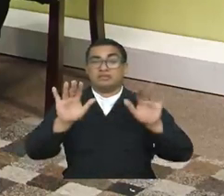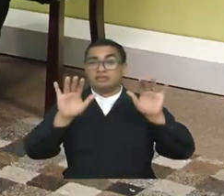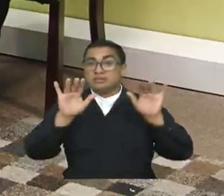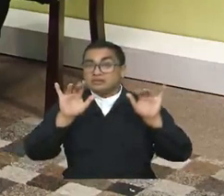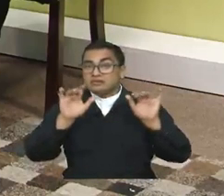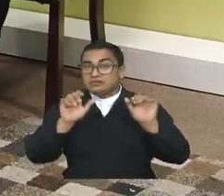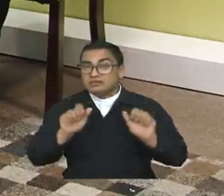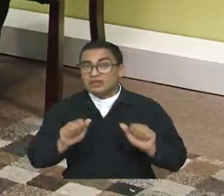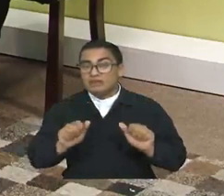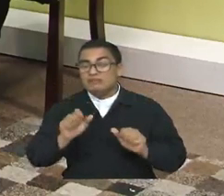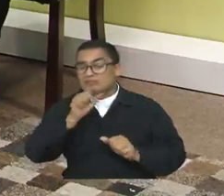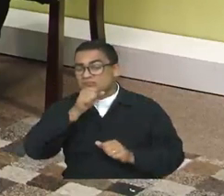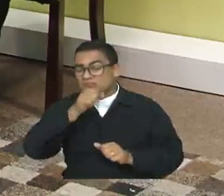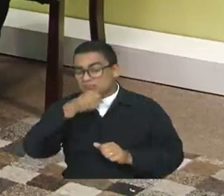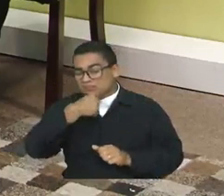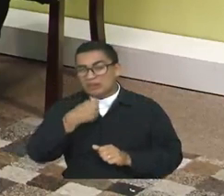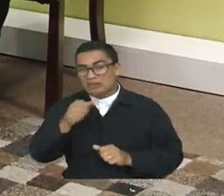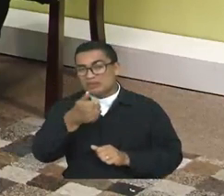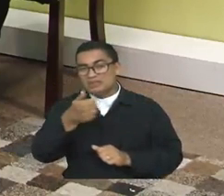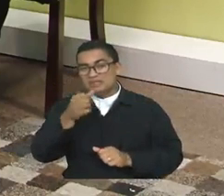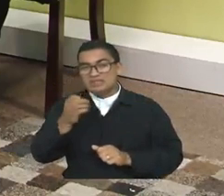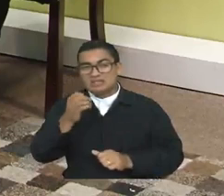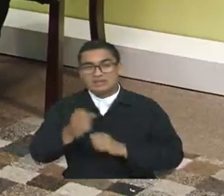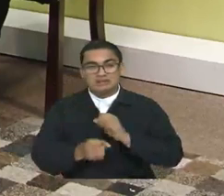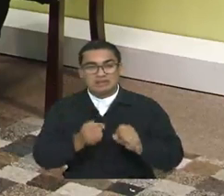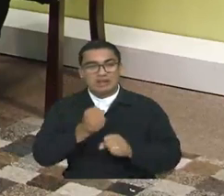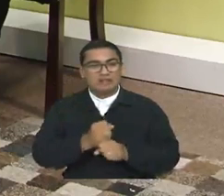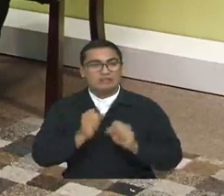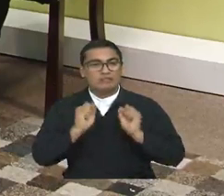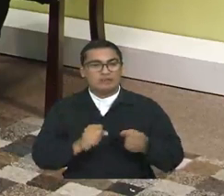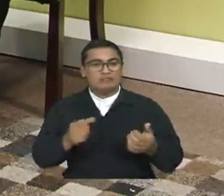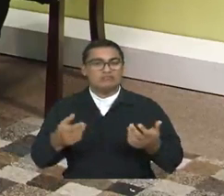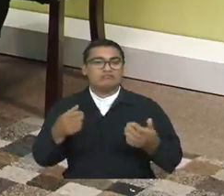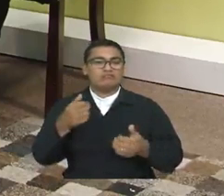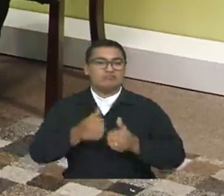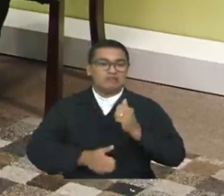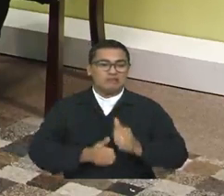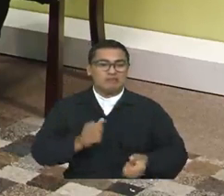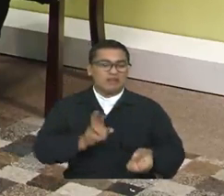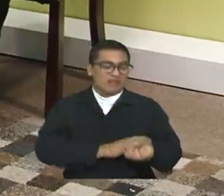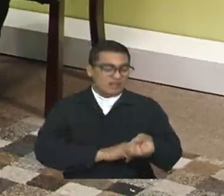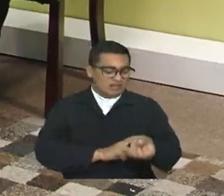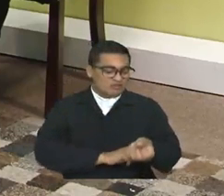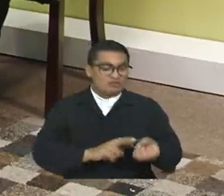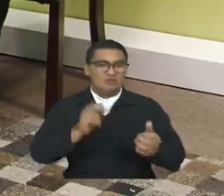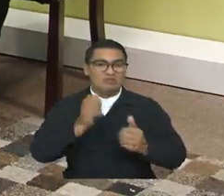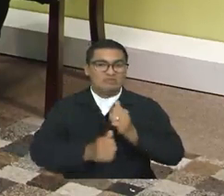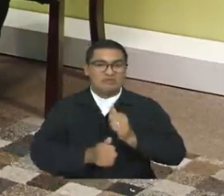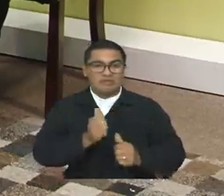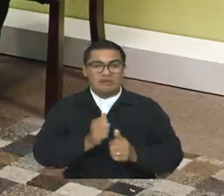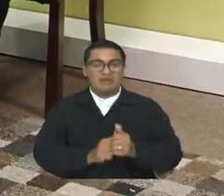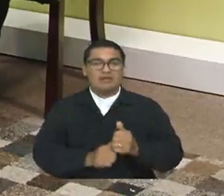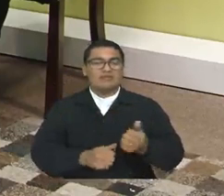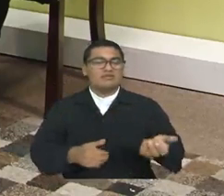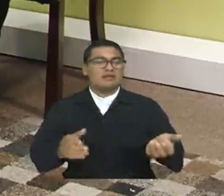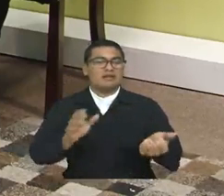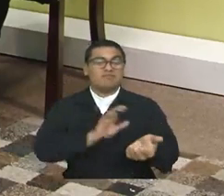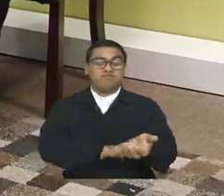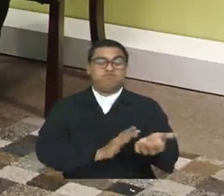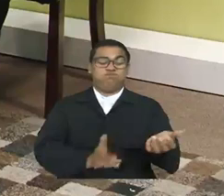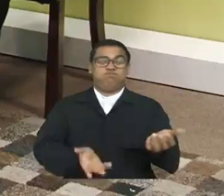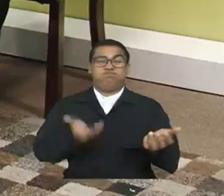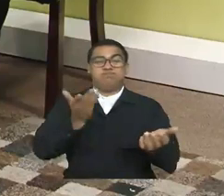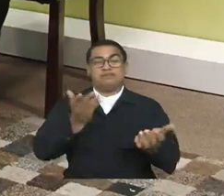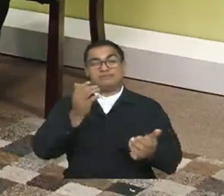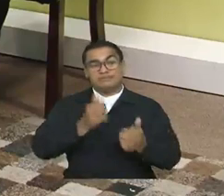factura, que cuando ya tenemos más de 60 años, no debutemos con hipertensión, con diabetes, con problemas circulatorios, con todo esto,